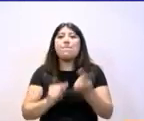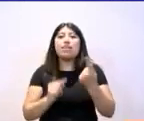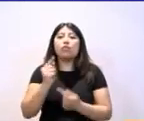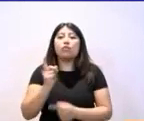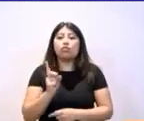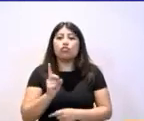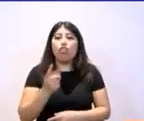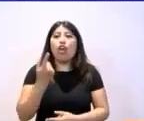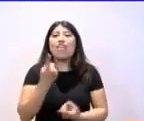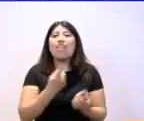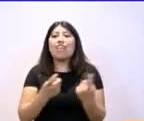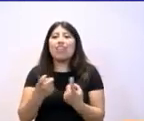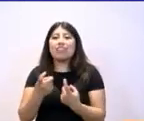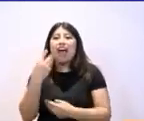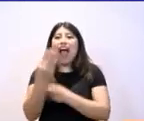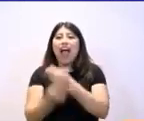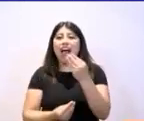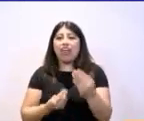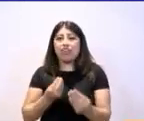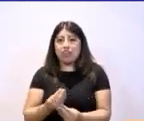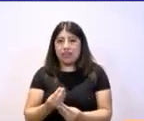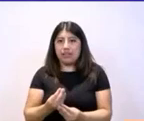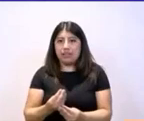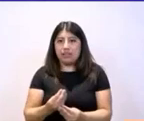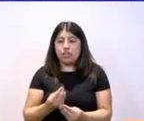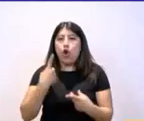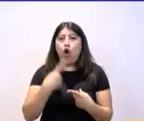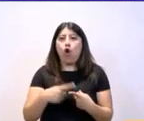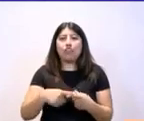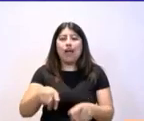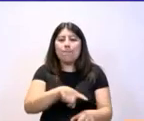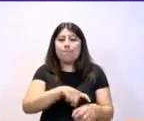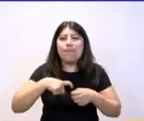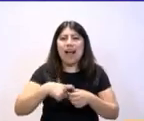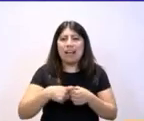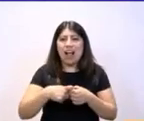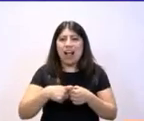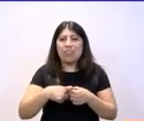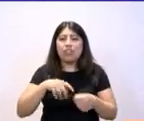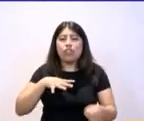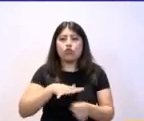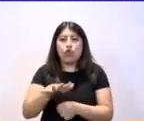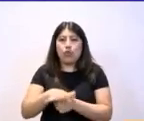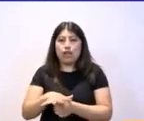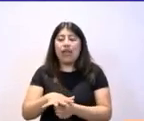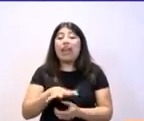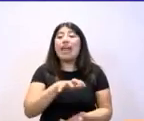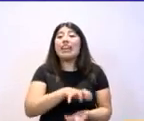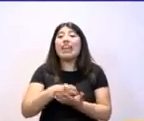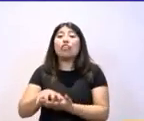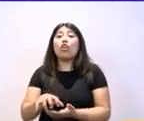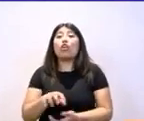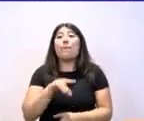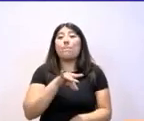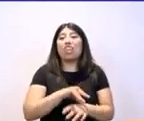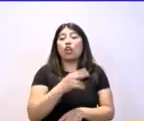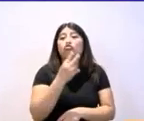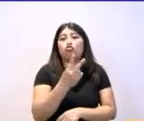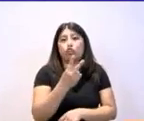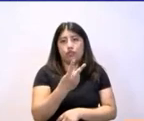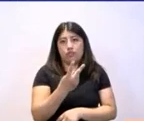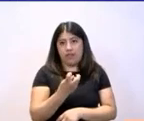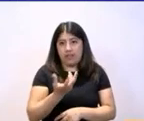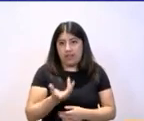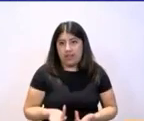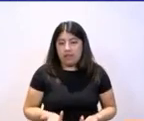sino necesitamos que se ejecutan, que se cubran todas las vacantes. 2 médicos faltan en 2 de los centros públicos de nuestra